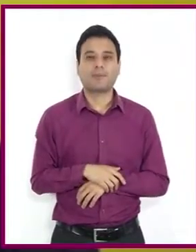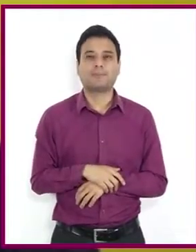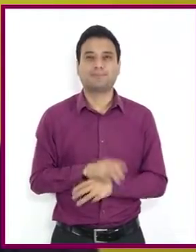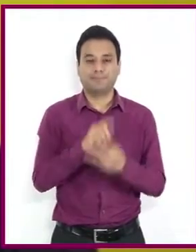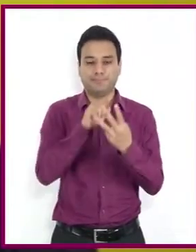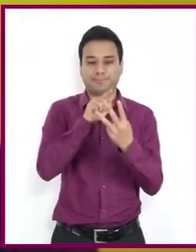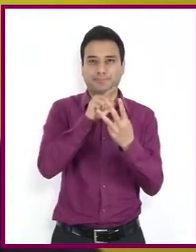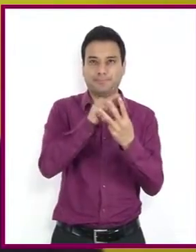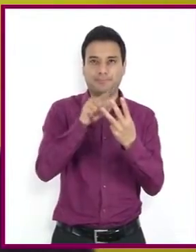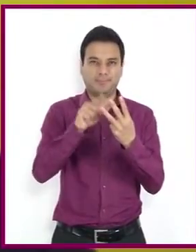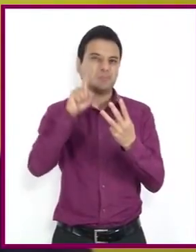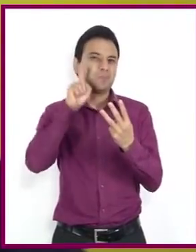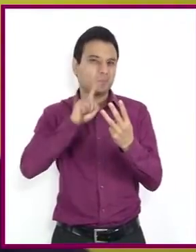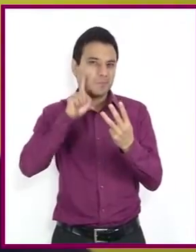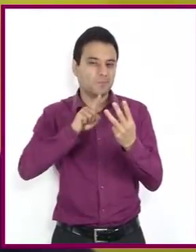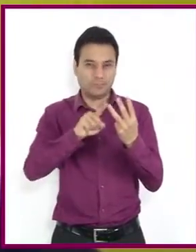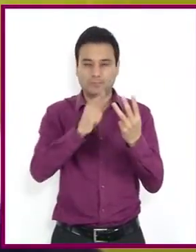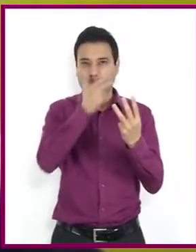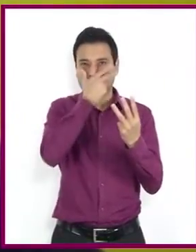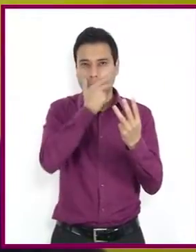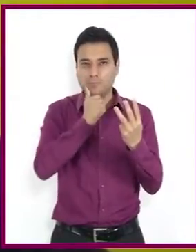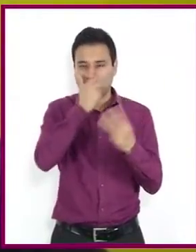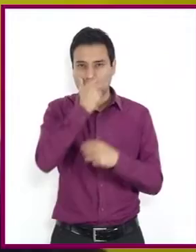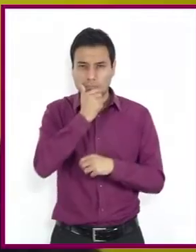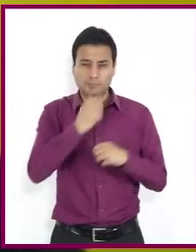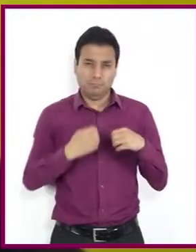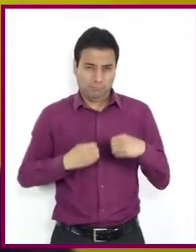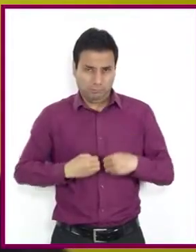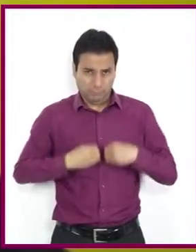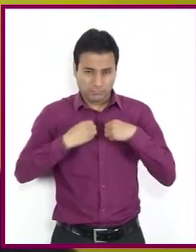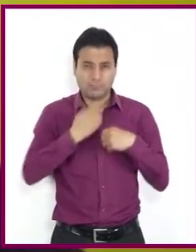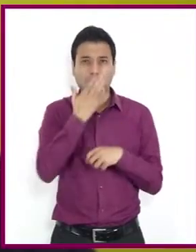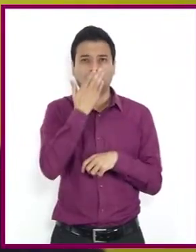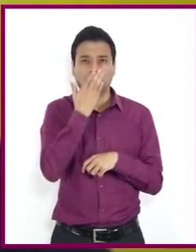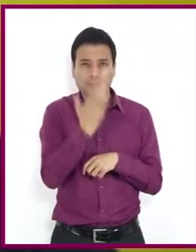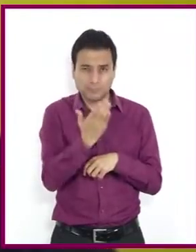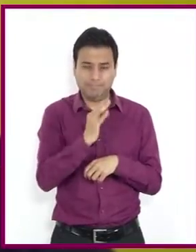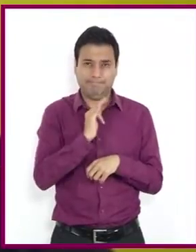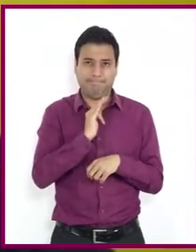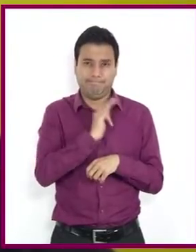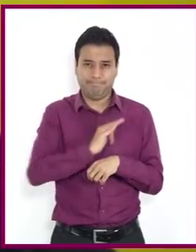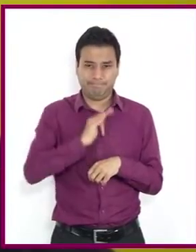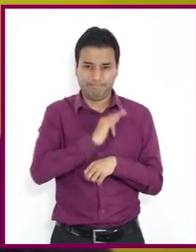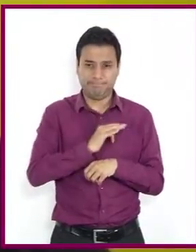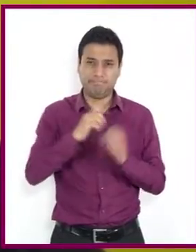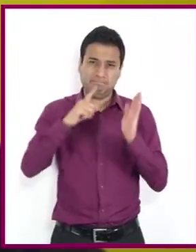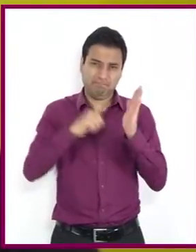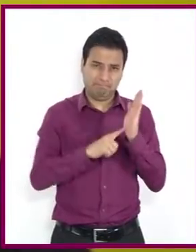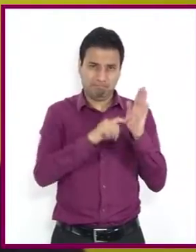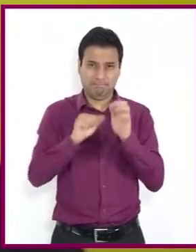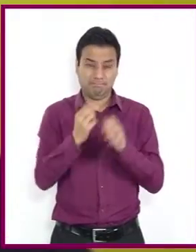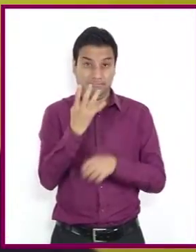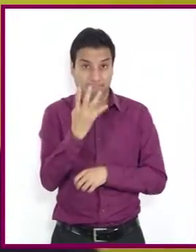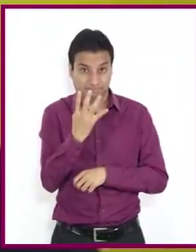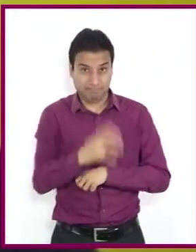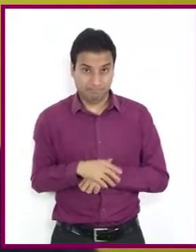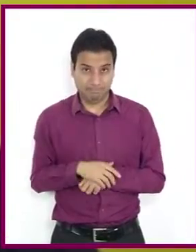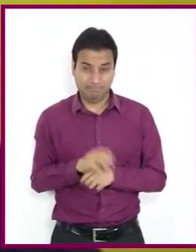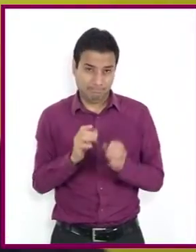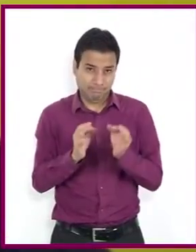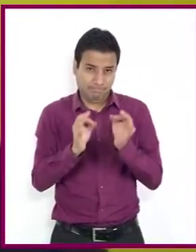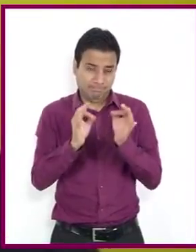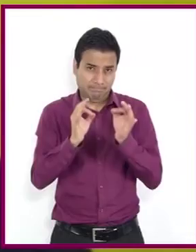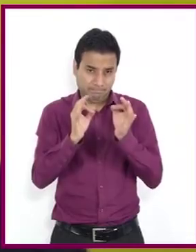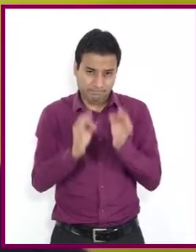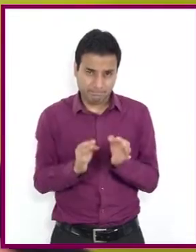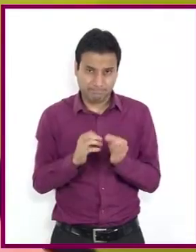buena época, sí. Y no solo a nivel personal, no. En esos años, en 1604 para ser preciso,